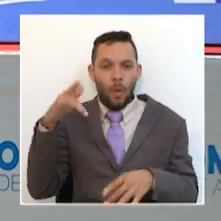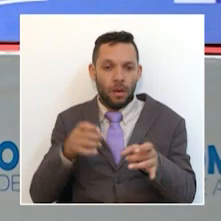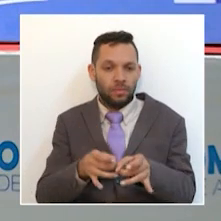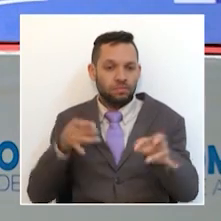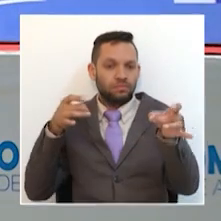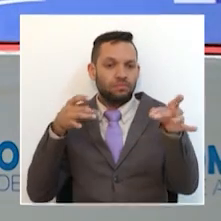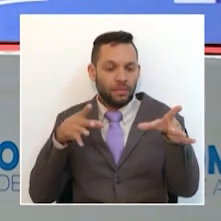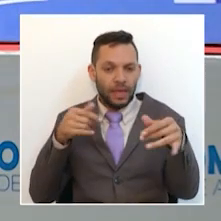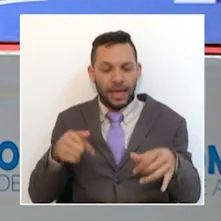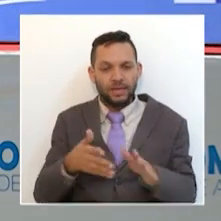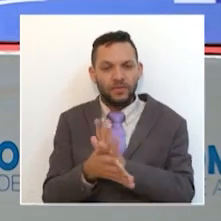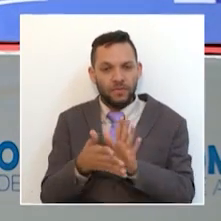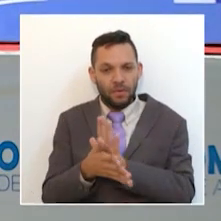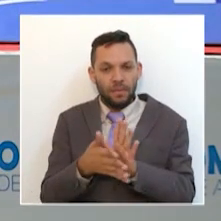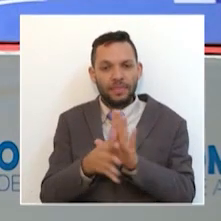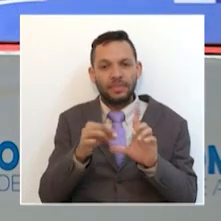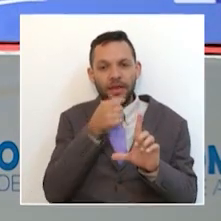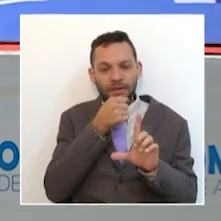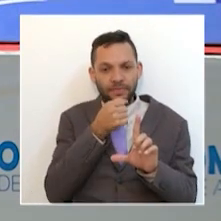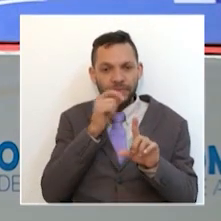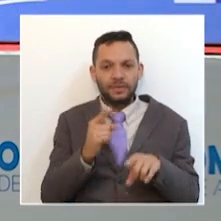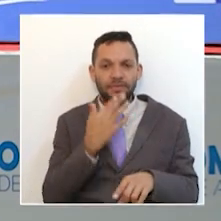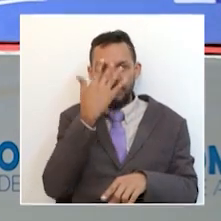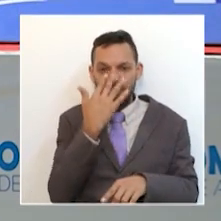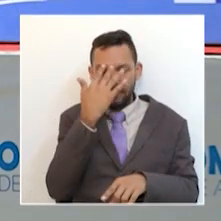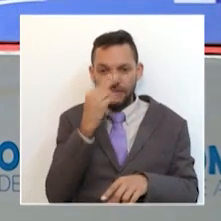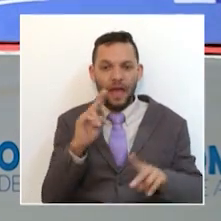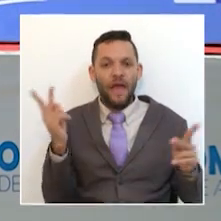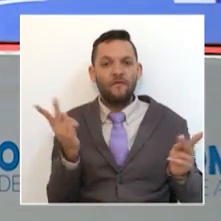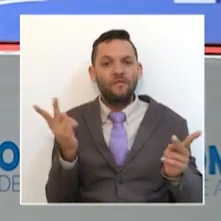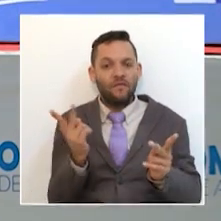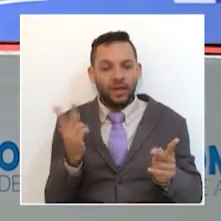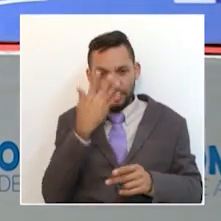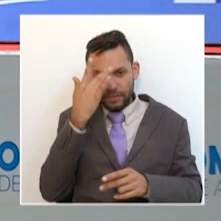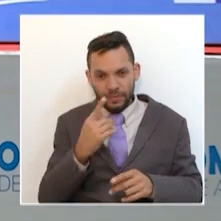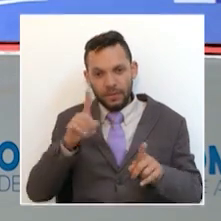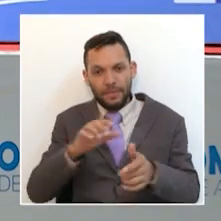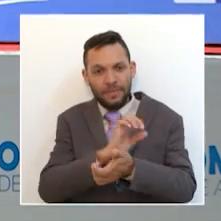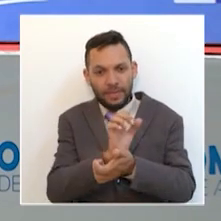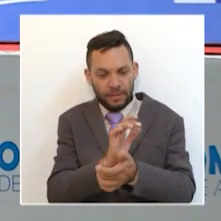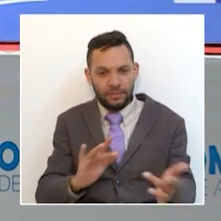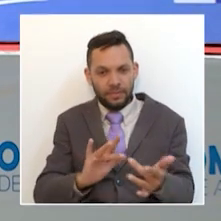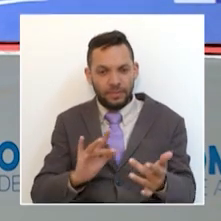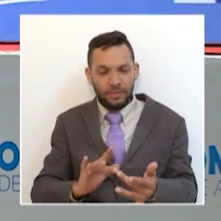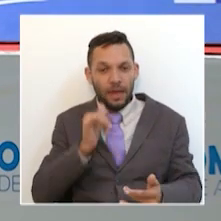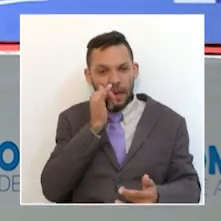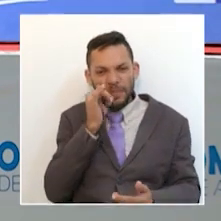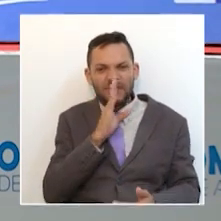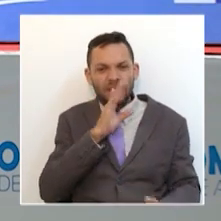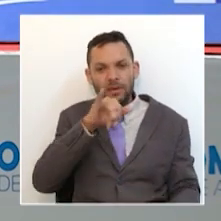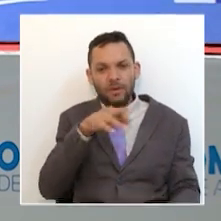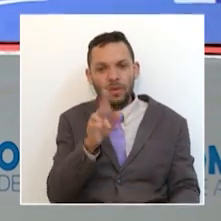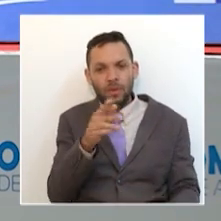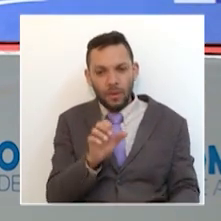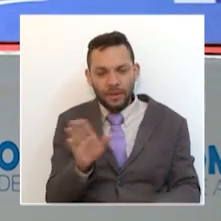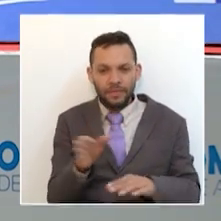los contaremos en Telecafé Noticias y en nuestras redes sociales Telecafé Noticias y en canal Telecafé. Con la cámara de don Jorge Bañén hemos llegado al